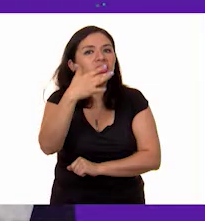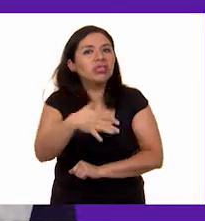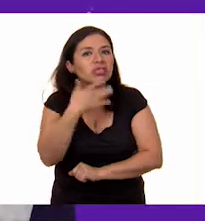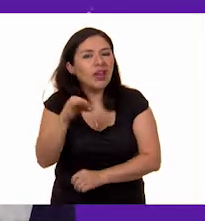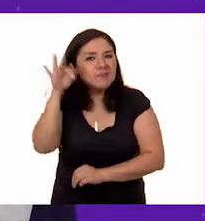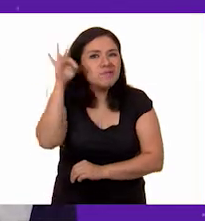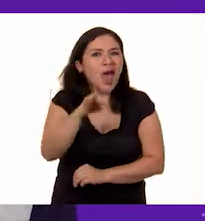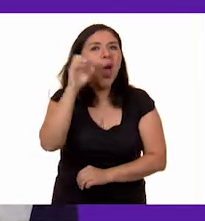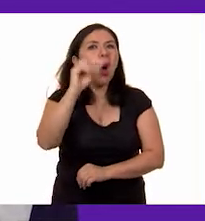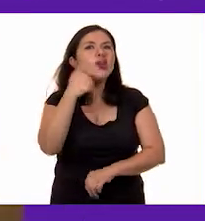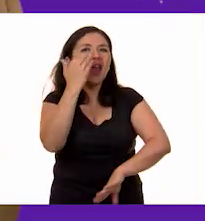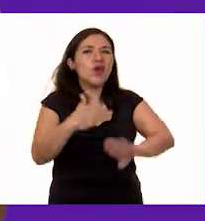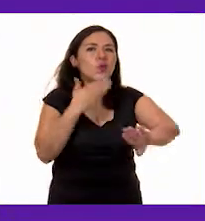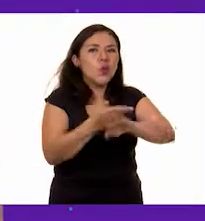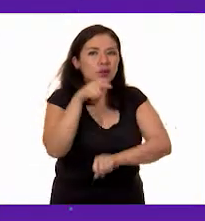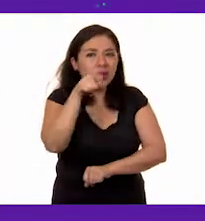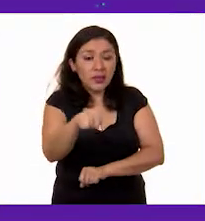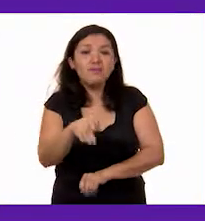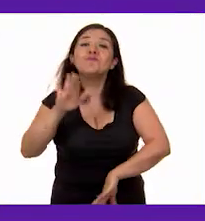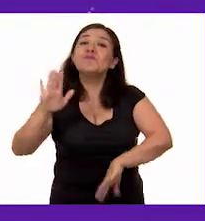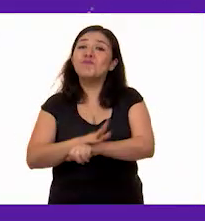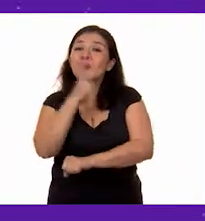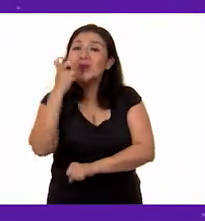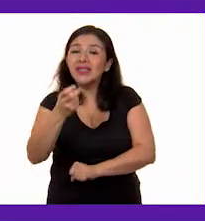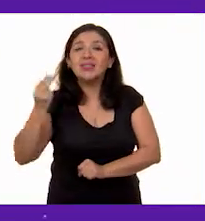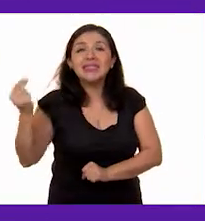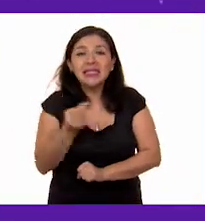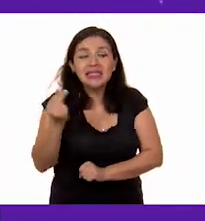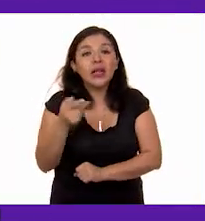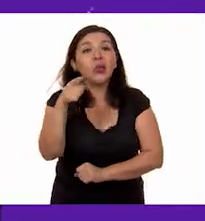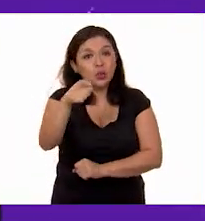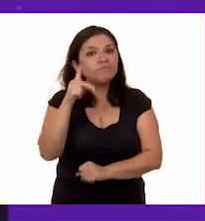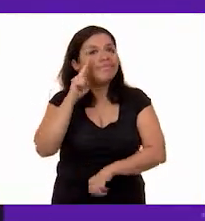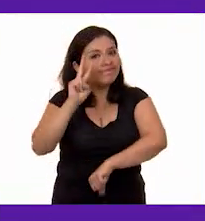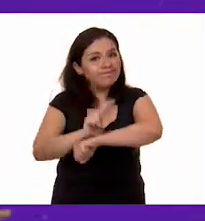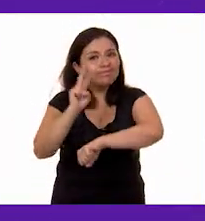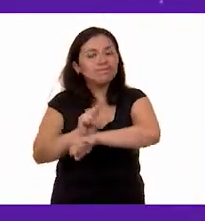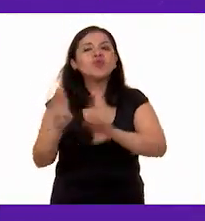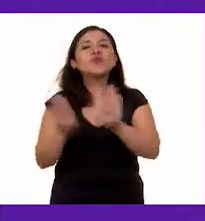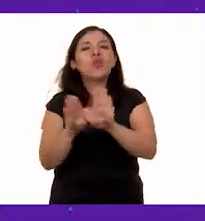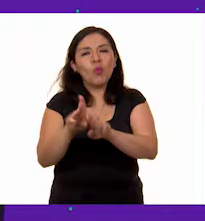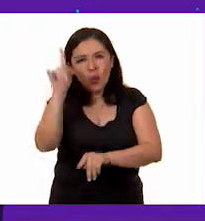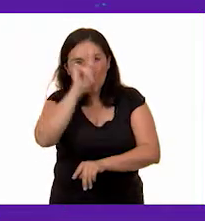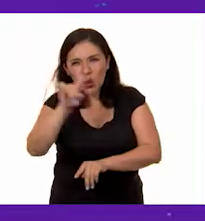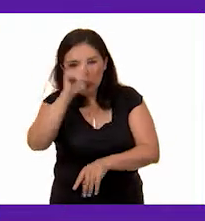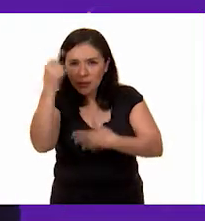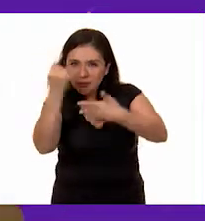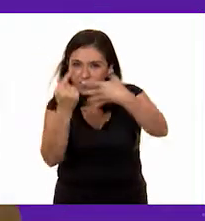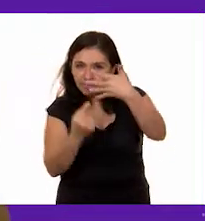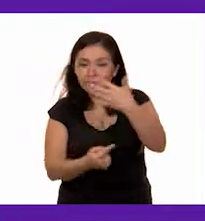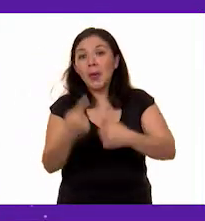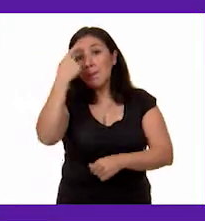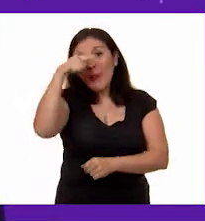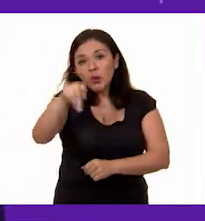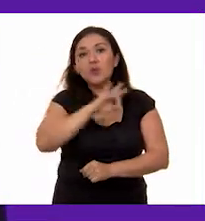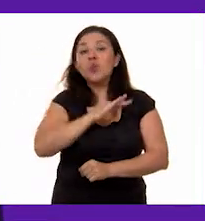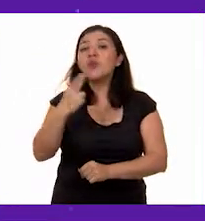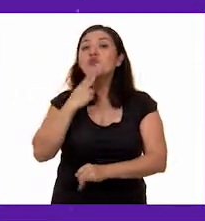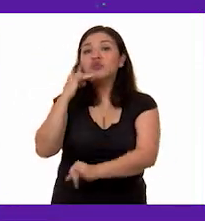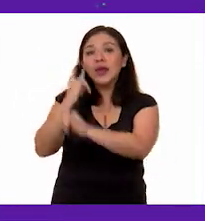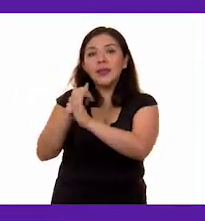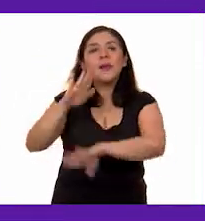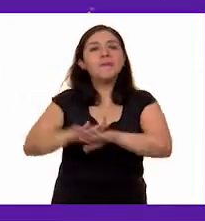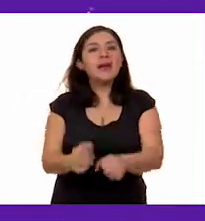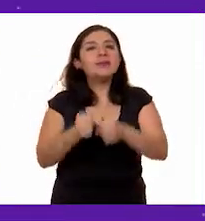o intentar hacerte daño. Por lo tanto, es necesario que tomes en cuenta las siguientes recomendaciones para navegar de forma